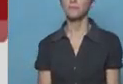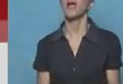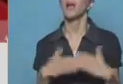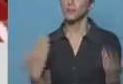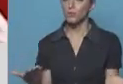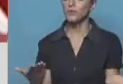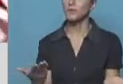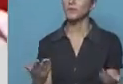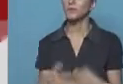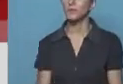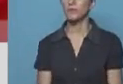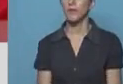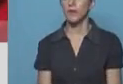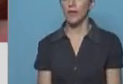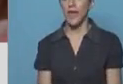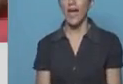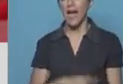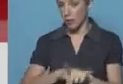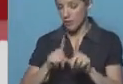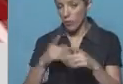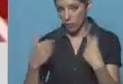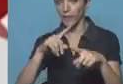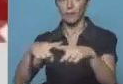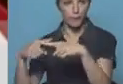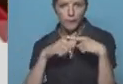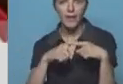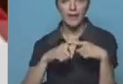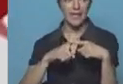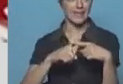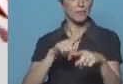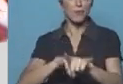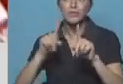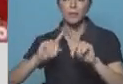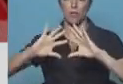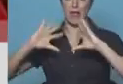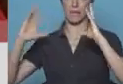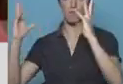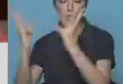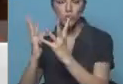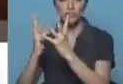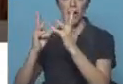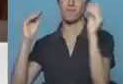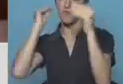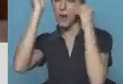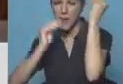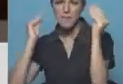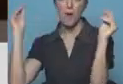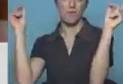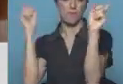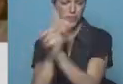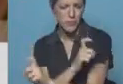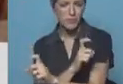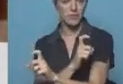hacerlo en estos momentos, en un mundo además en recesión, en un mundo con problemas, en un mundo desarrollado con problemas no solamente de